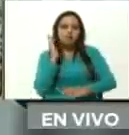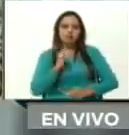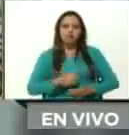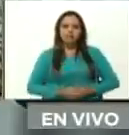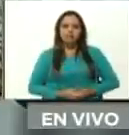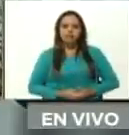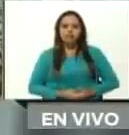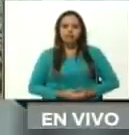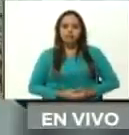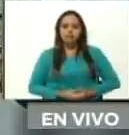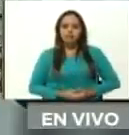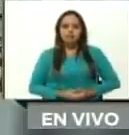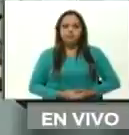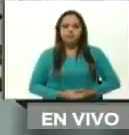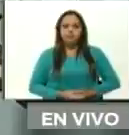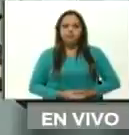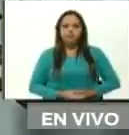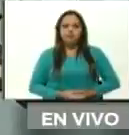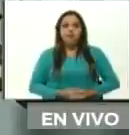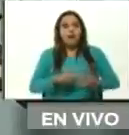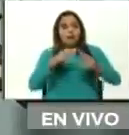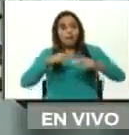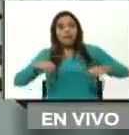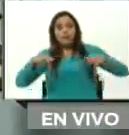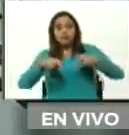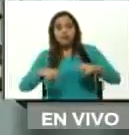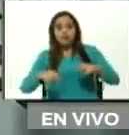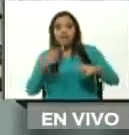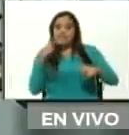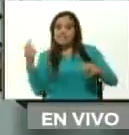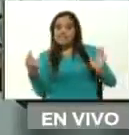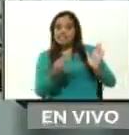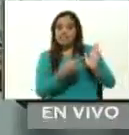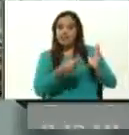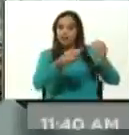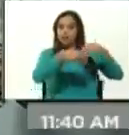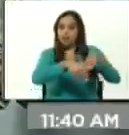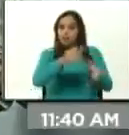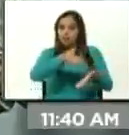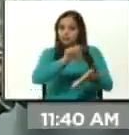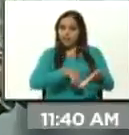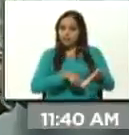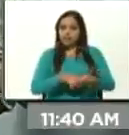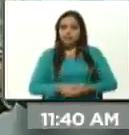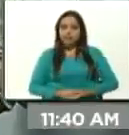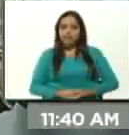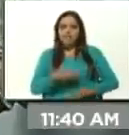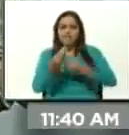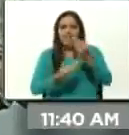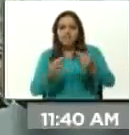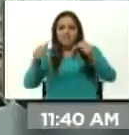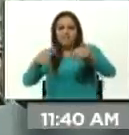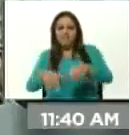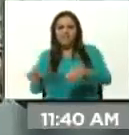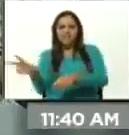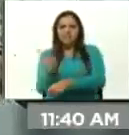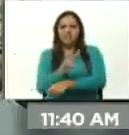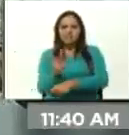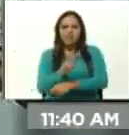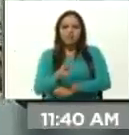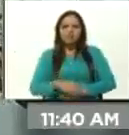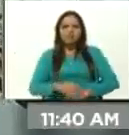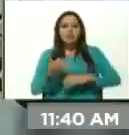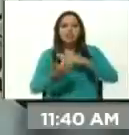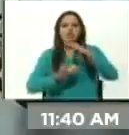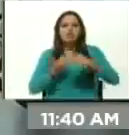La investigación, y eso está establecido en el memorándum, se va a hacer en Venezuela por las